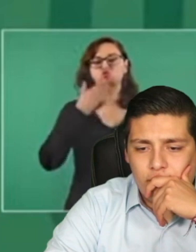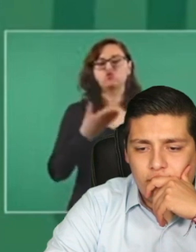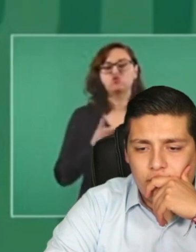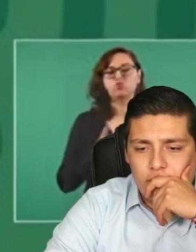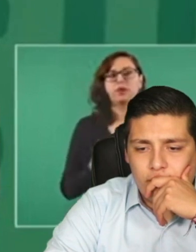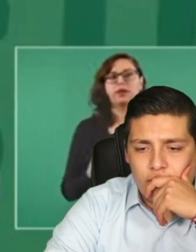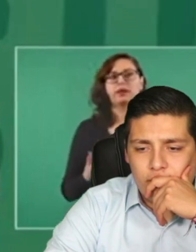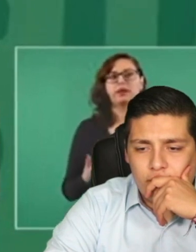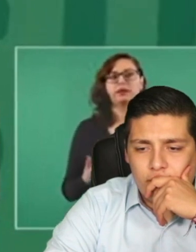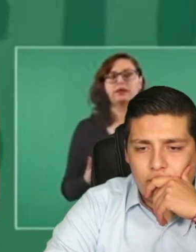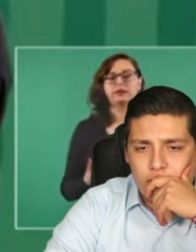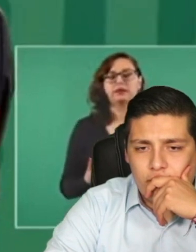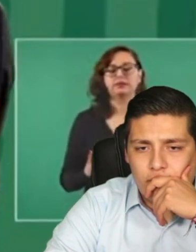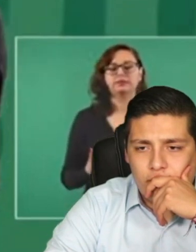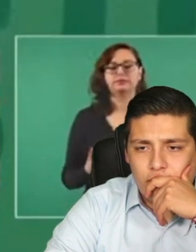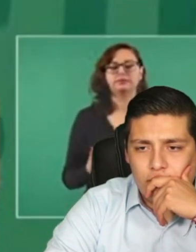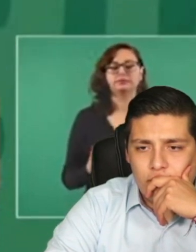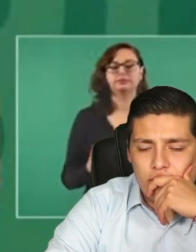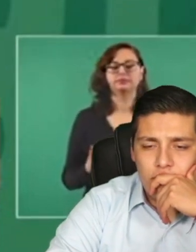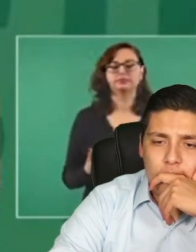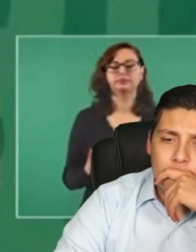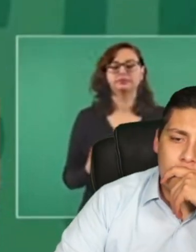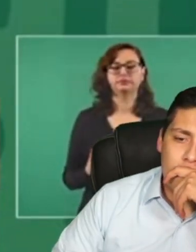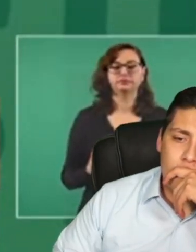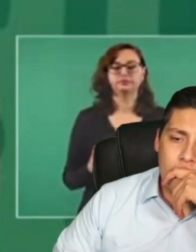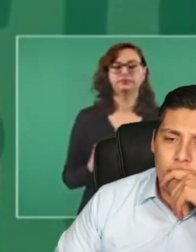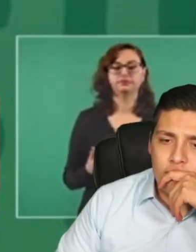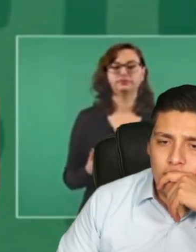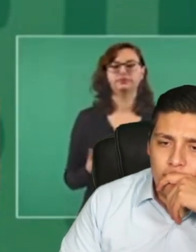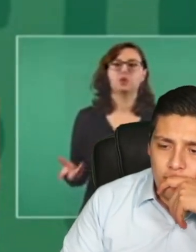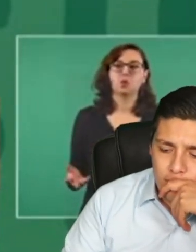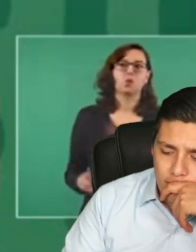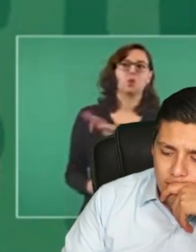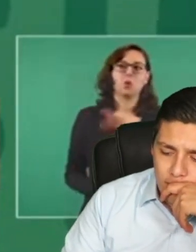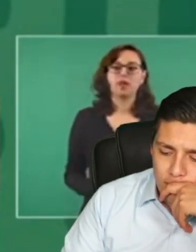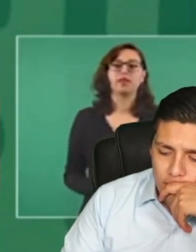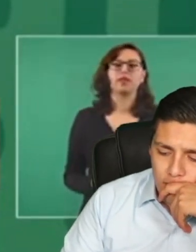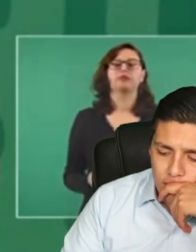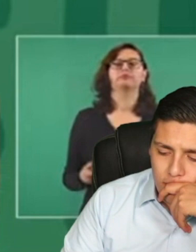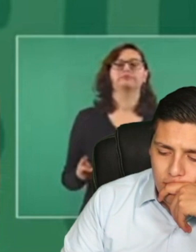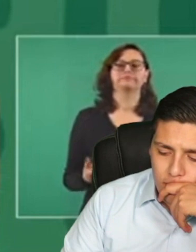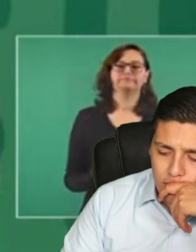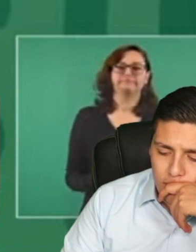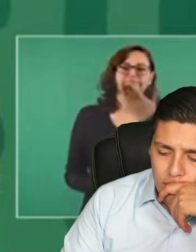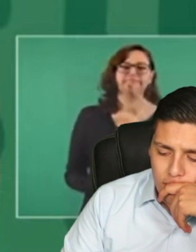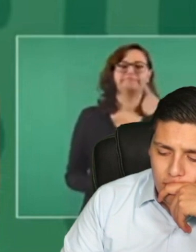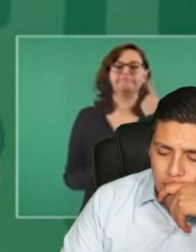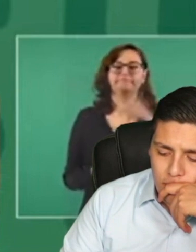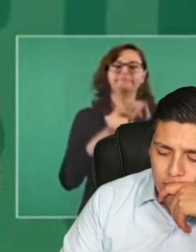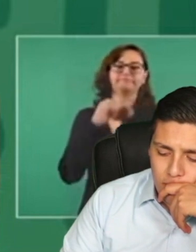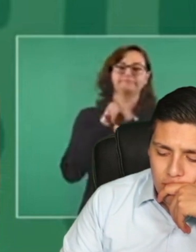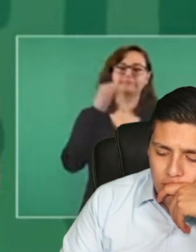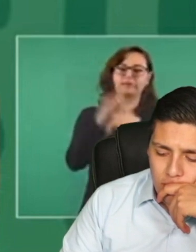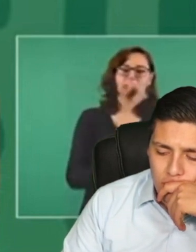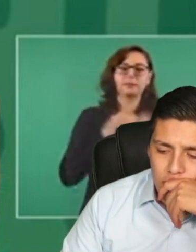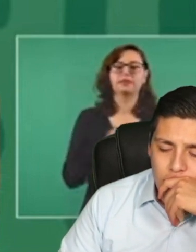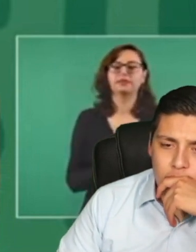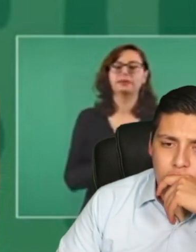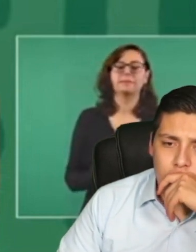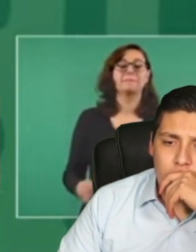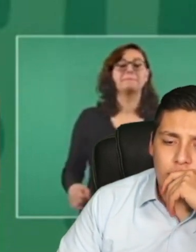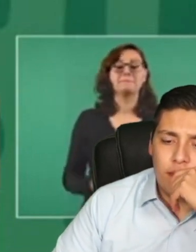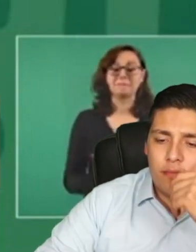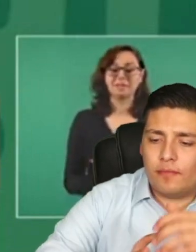hay posibilidad de que acudan a instancias internacionales. Y en esos